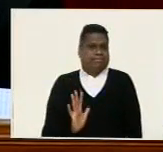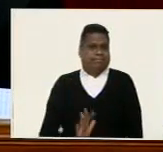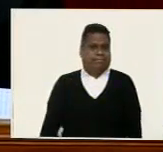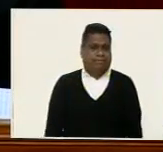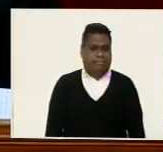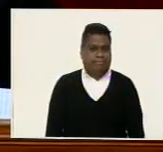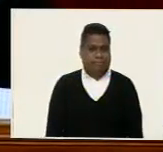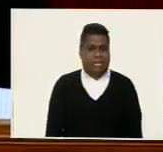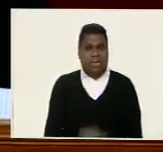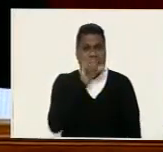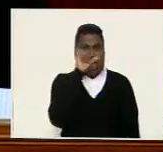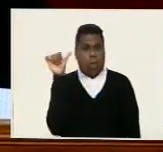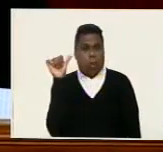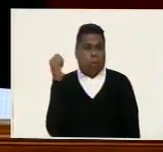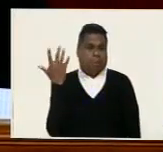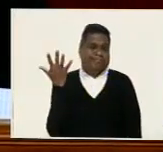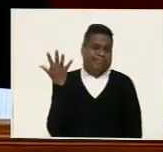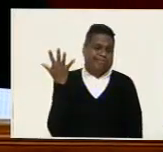Y la droga.